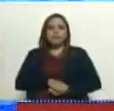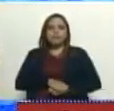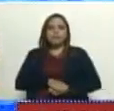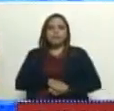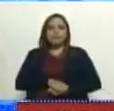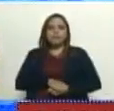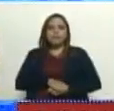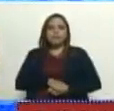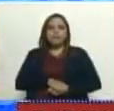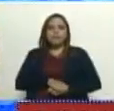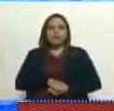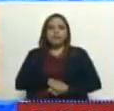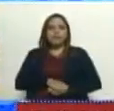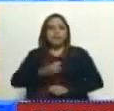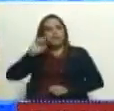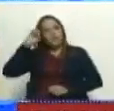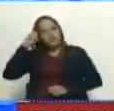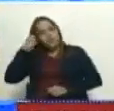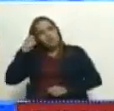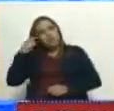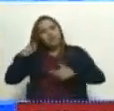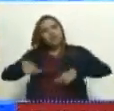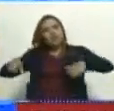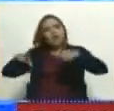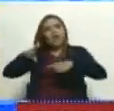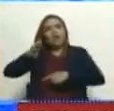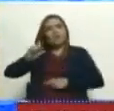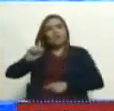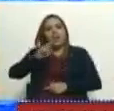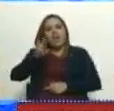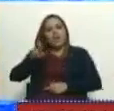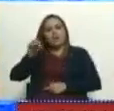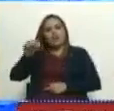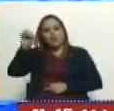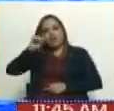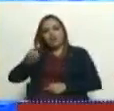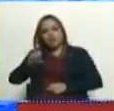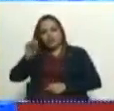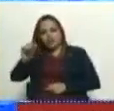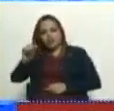desde que reventó el Barroso allá en Tor La Rosa, en Cabima.